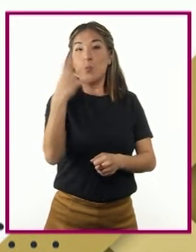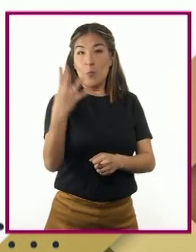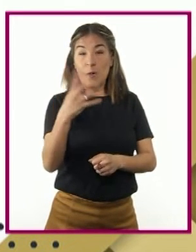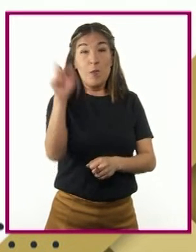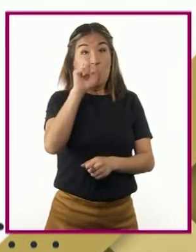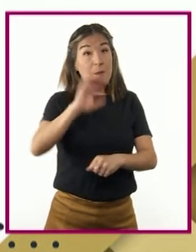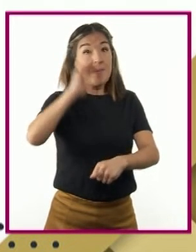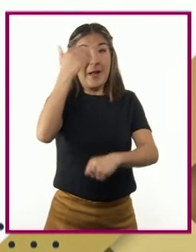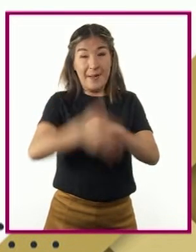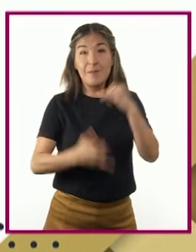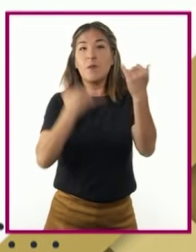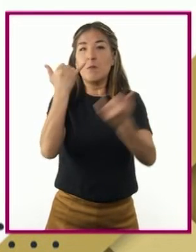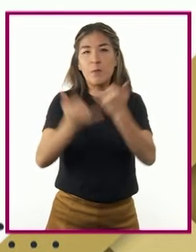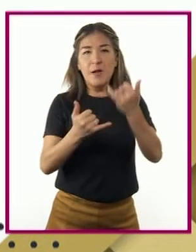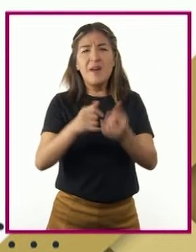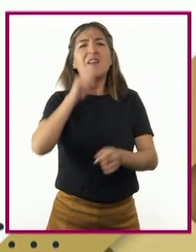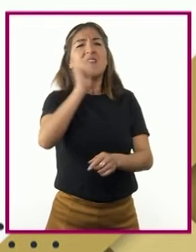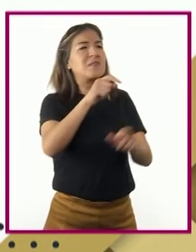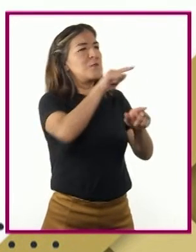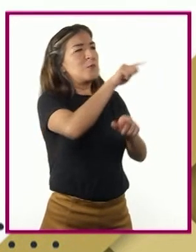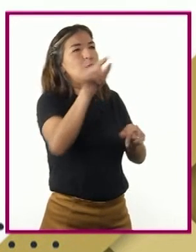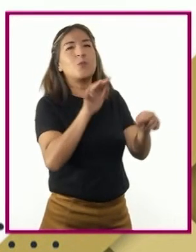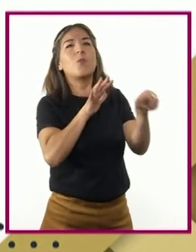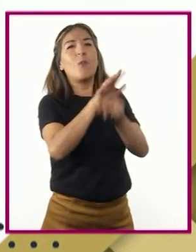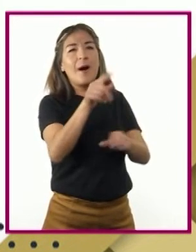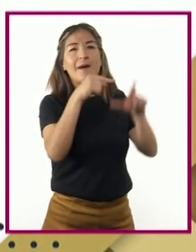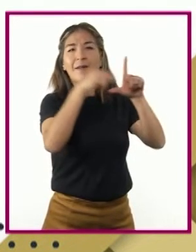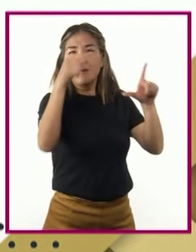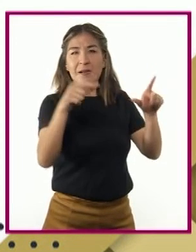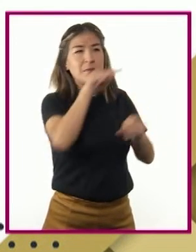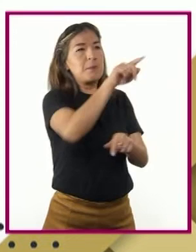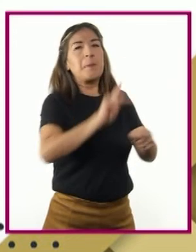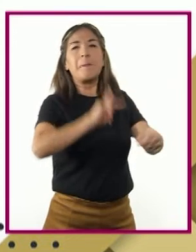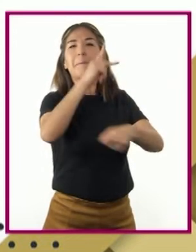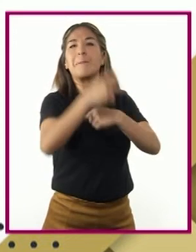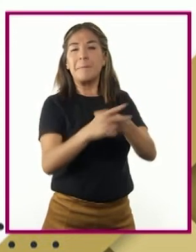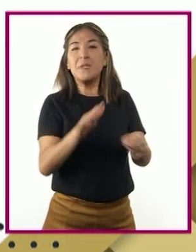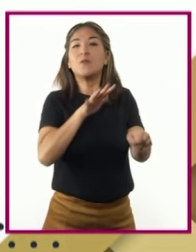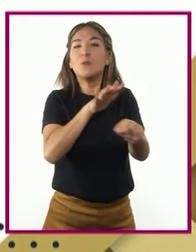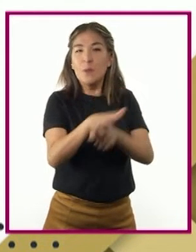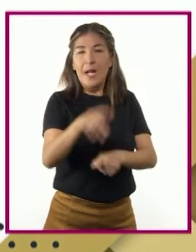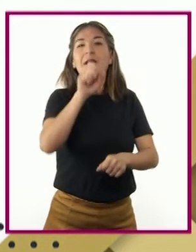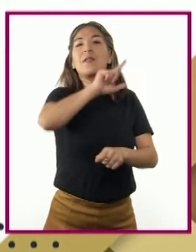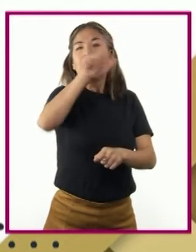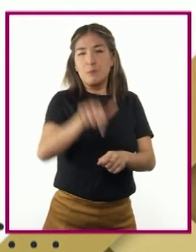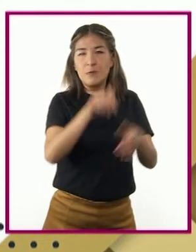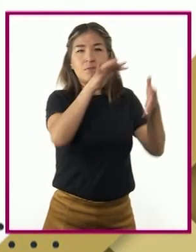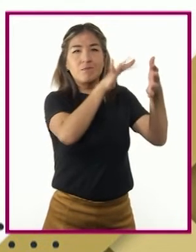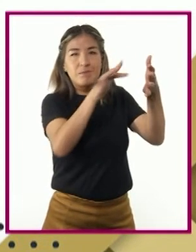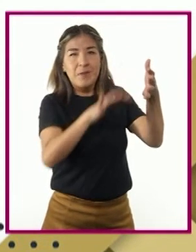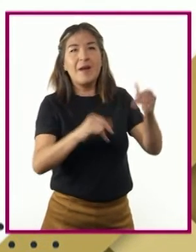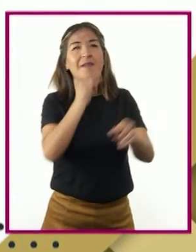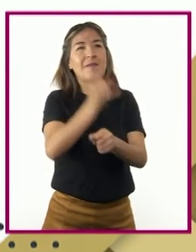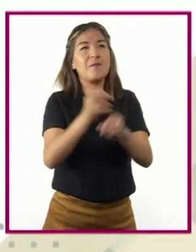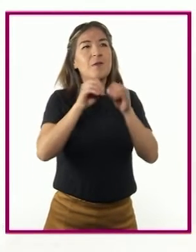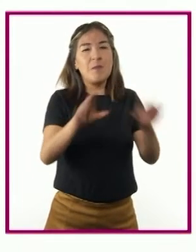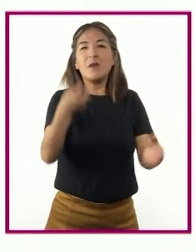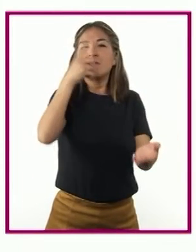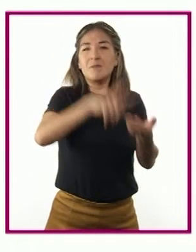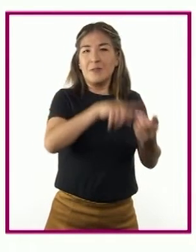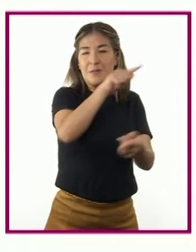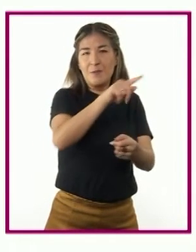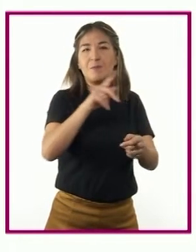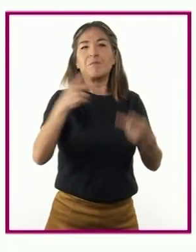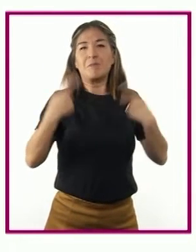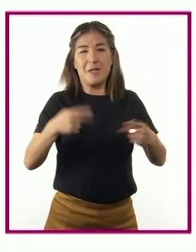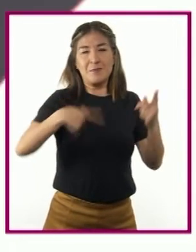finalizar el juego decimos nuestro tipo de gráfica, el país al que corresponde y leemos la información sobre la composición de la